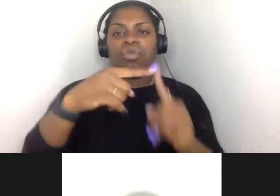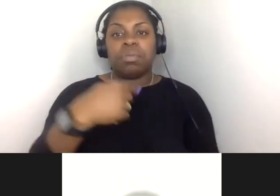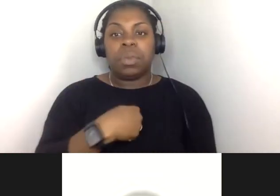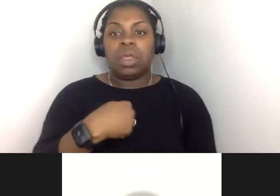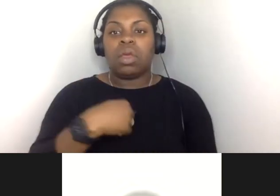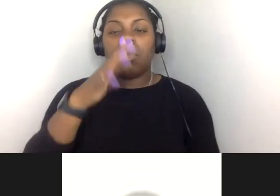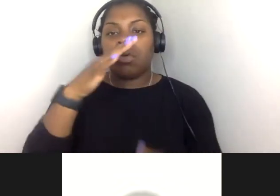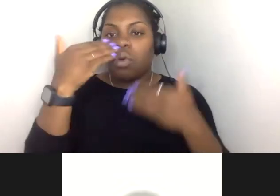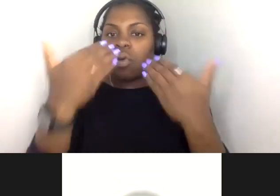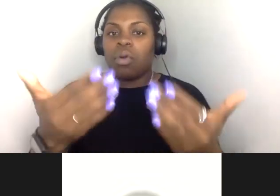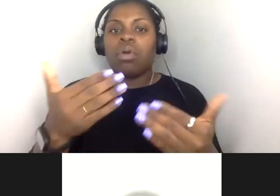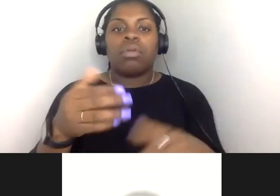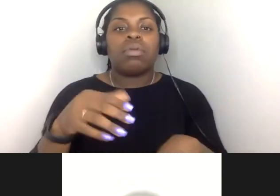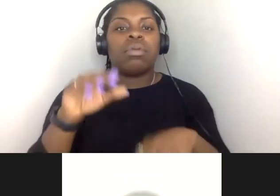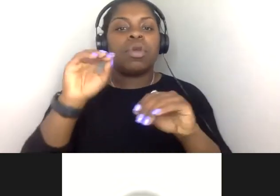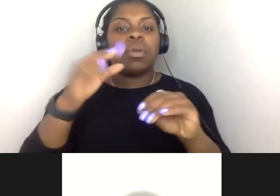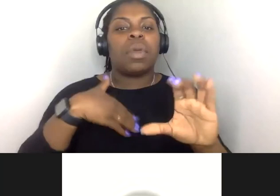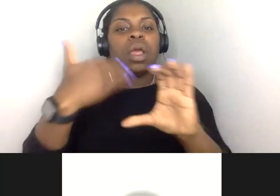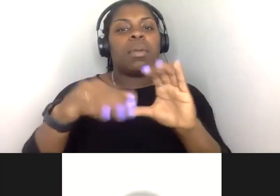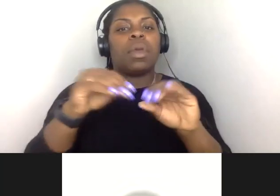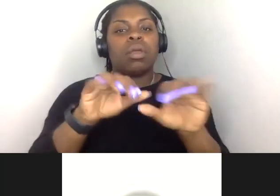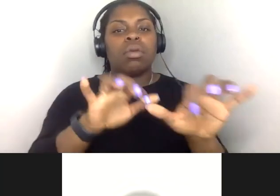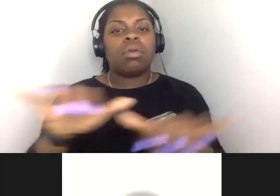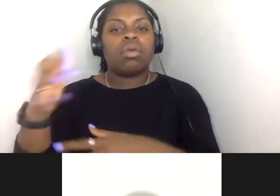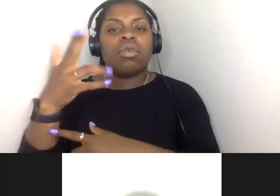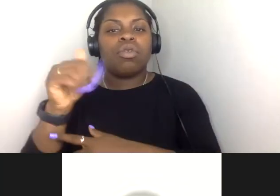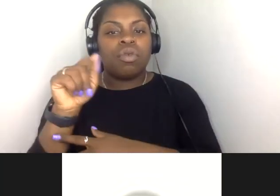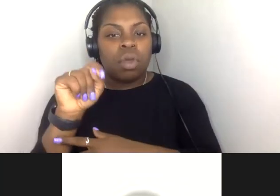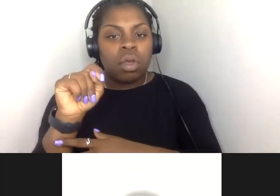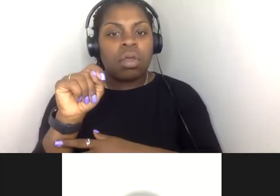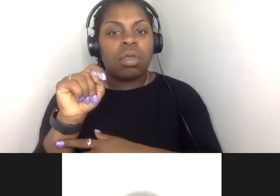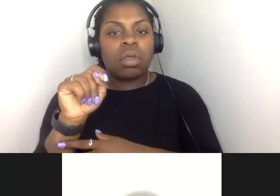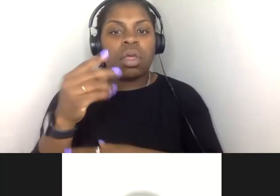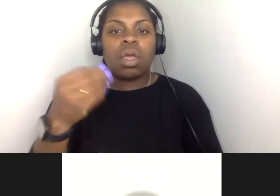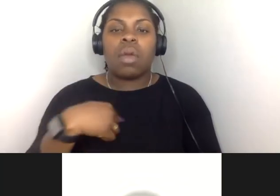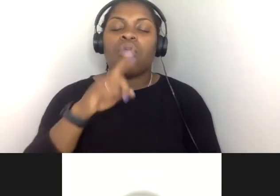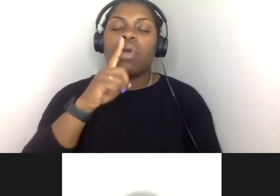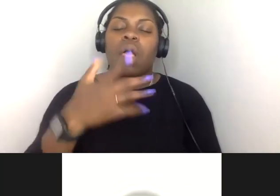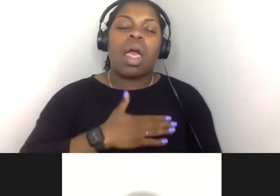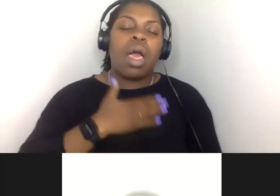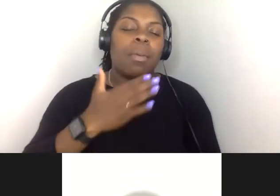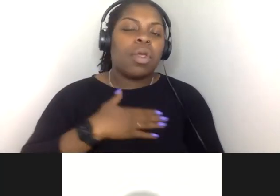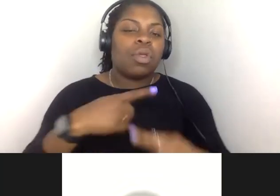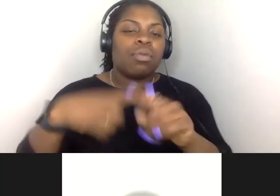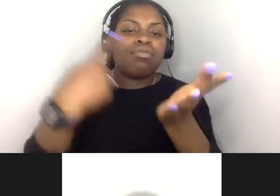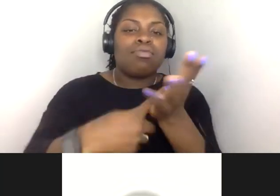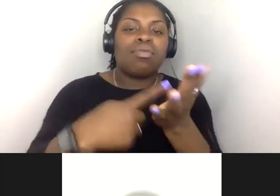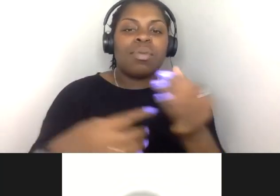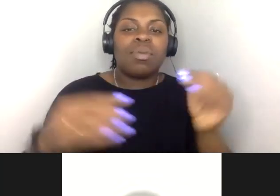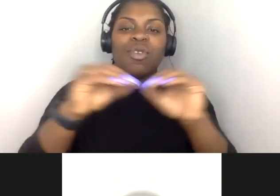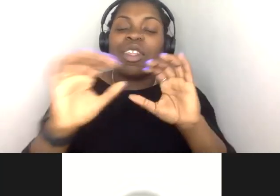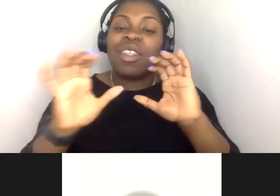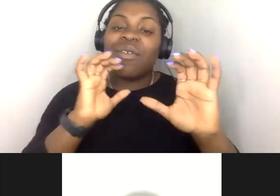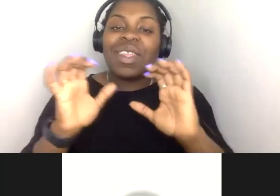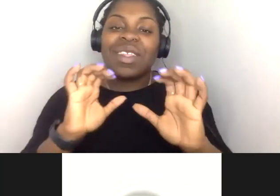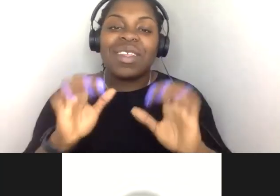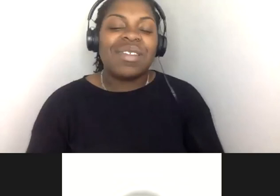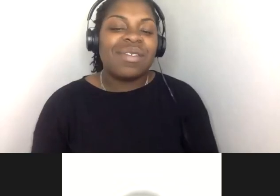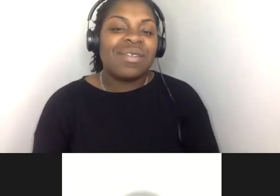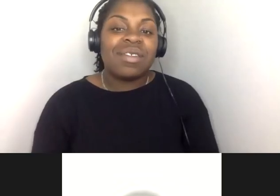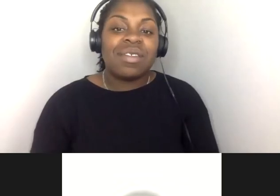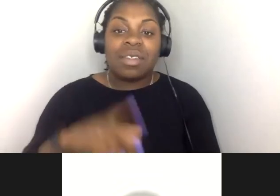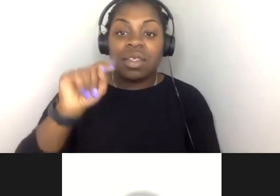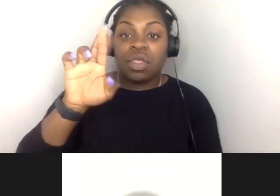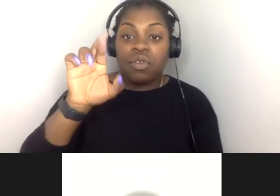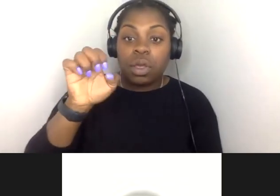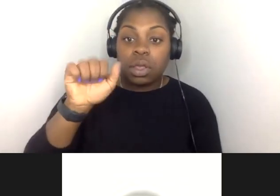siéntanse cómodos de escribirme a mí. Voy a poner mi correo electrónico aquí en el chat y estaría muy cómodo contándoles más sobre la